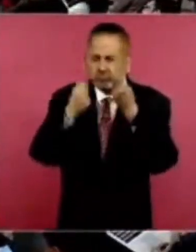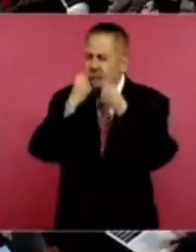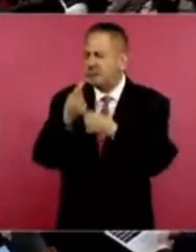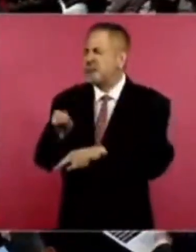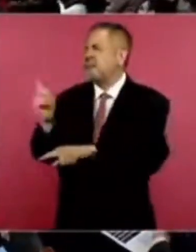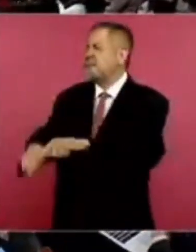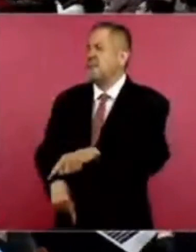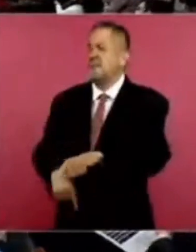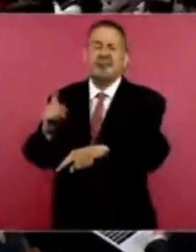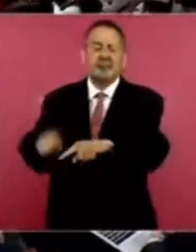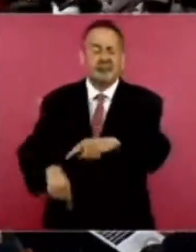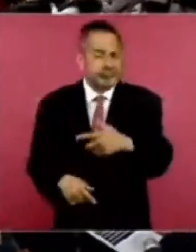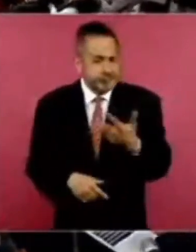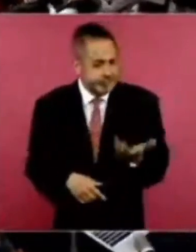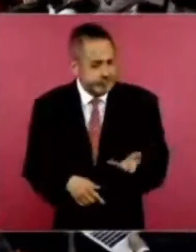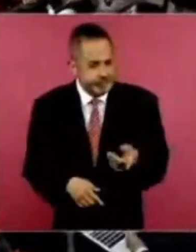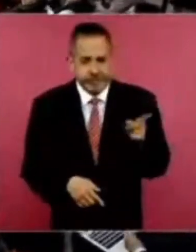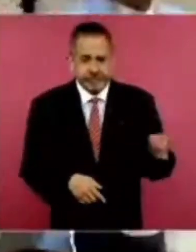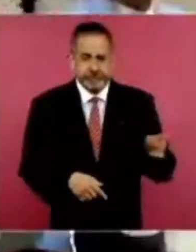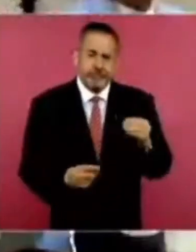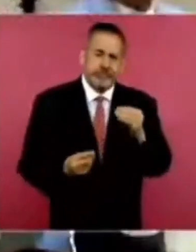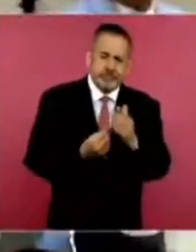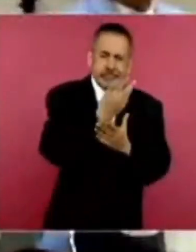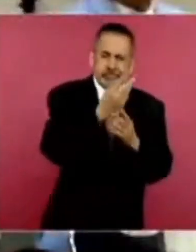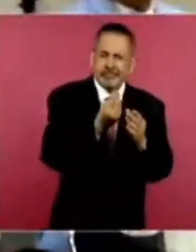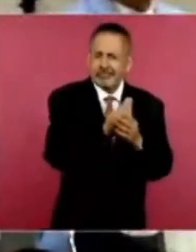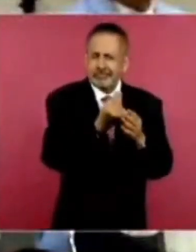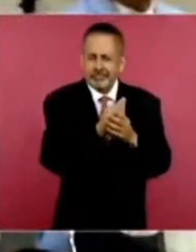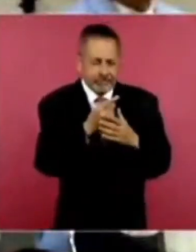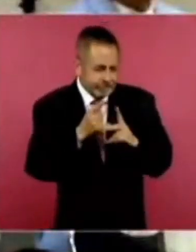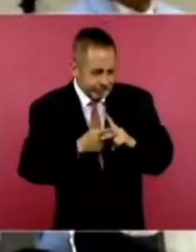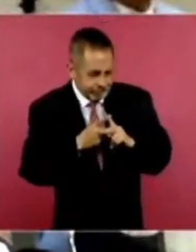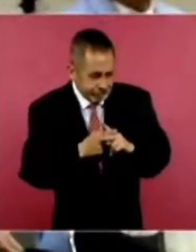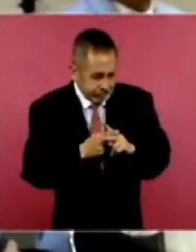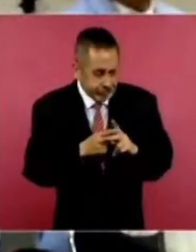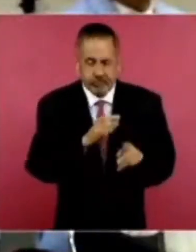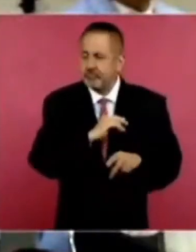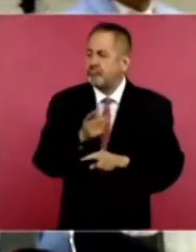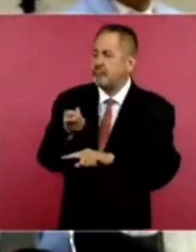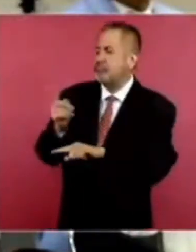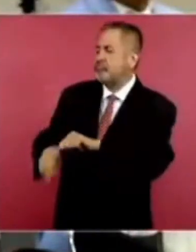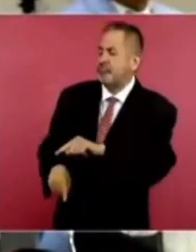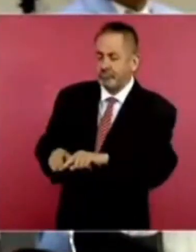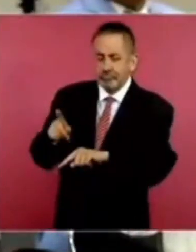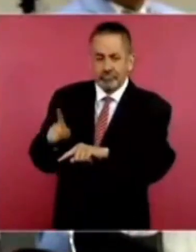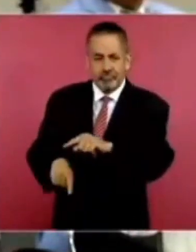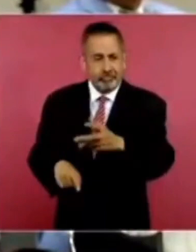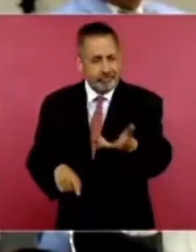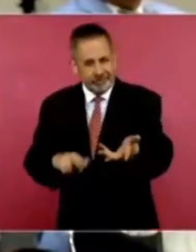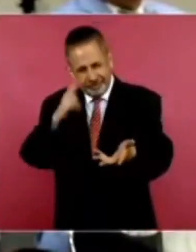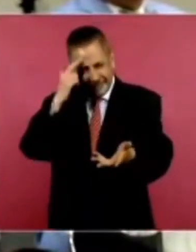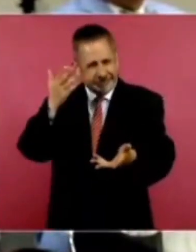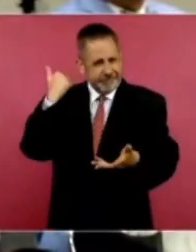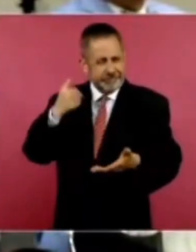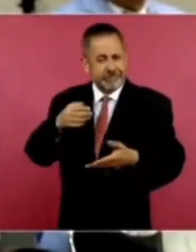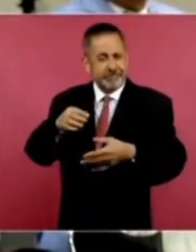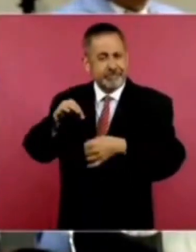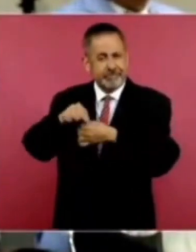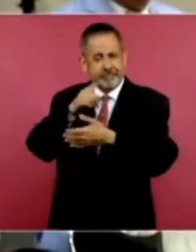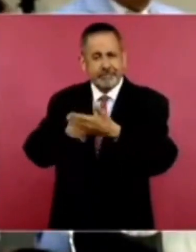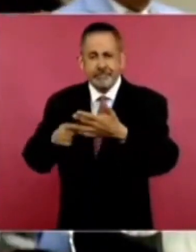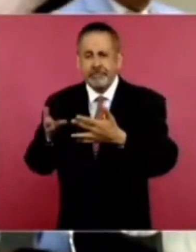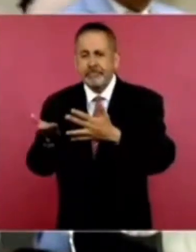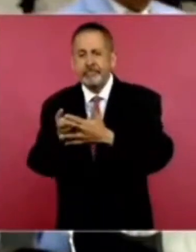de que pues con sus nuevas fórmulas puede, como ya lo hizo en las elecciones intermedias, quitar